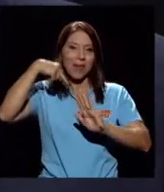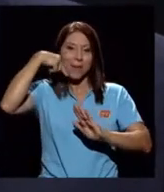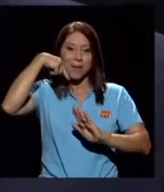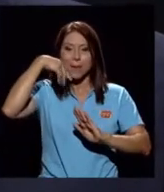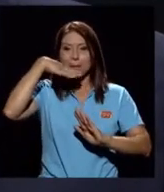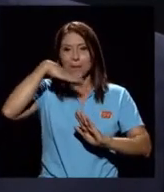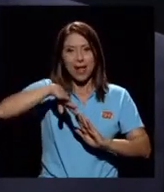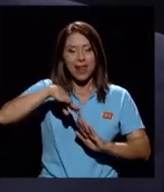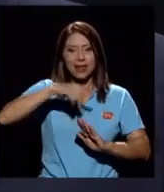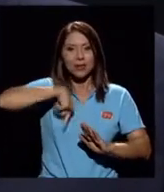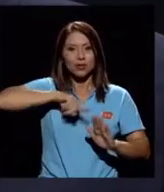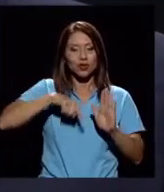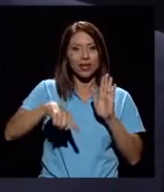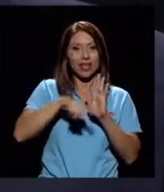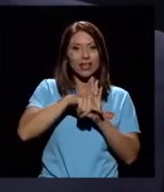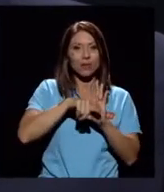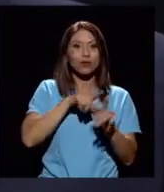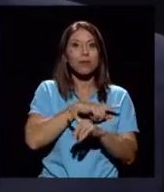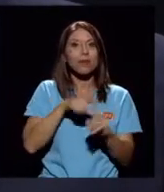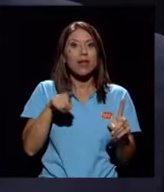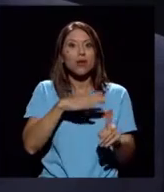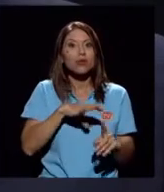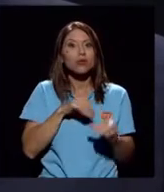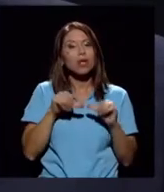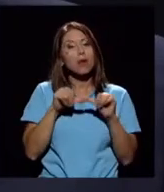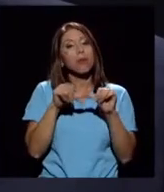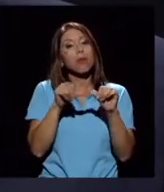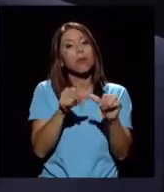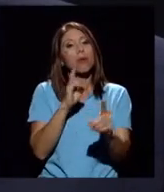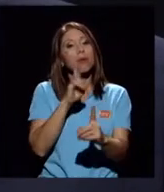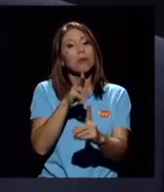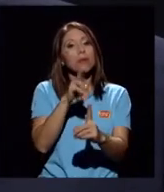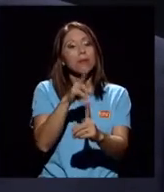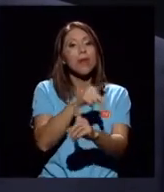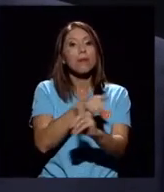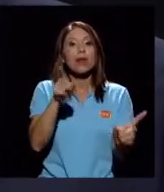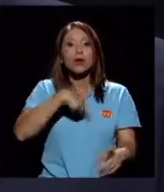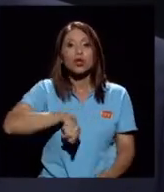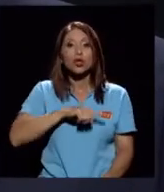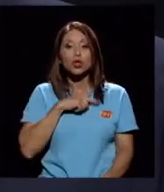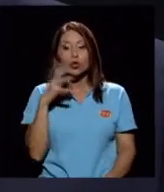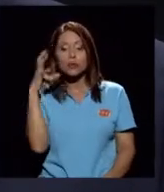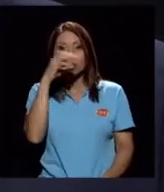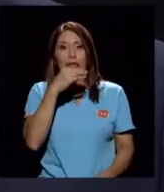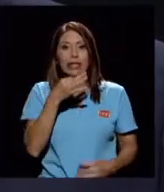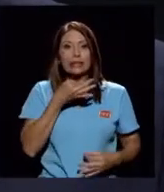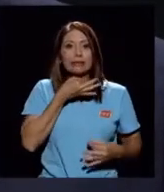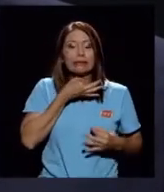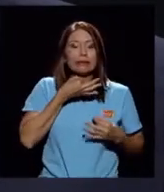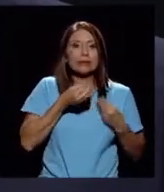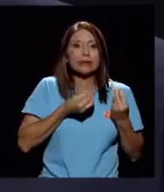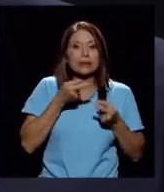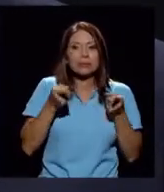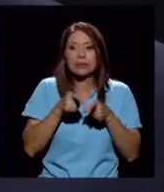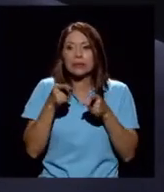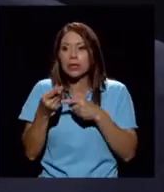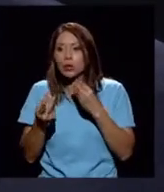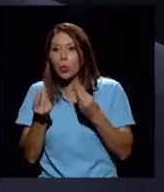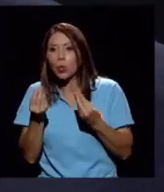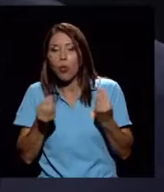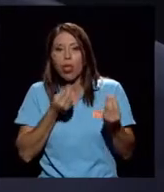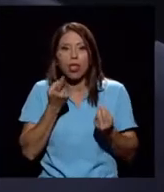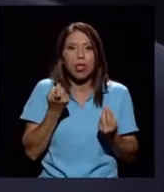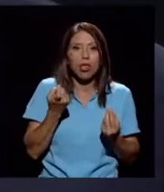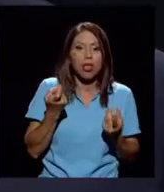misma hasta que el agua llegó un poquito más al cuello hasta que nos dimos que estábamos perdiendo la reserva de las que se querían y entonces